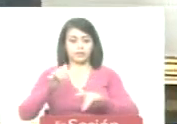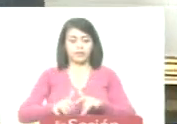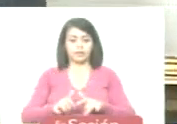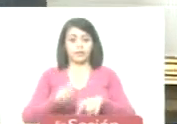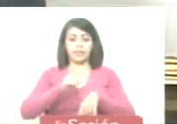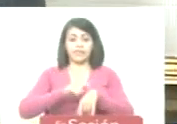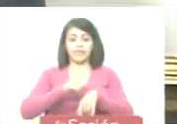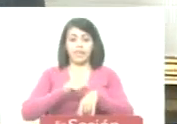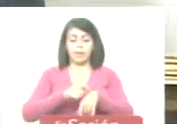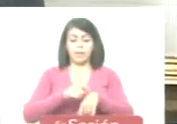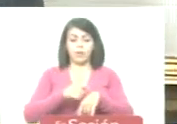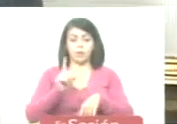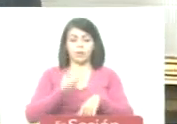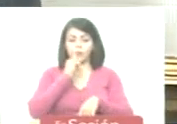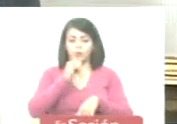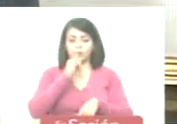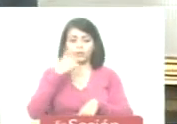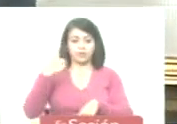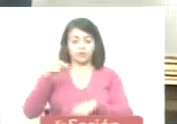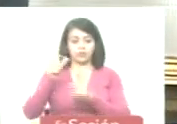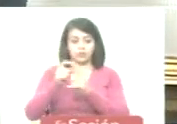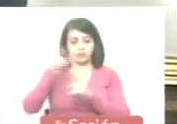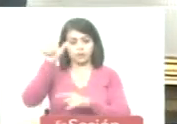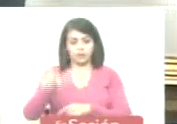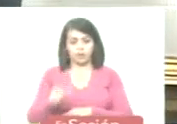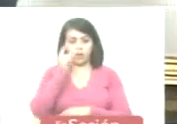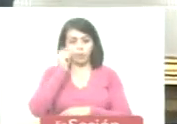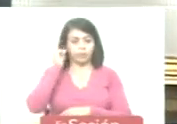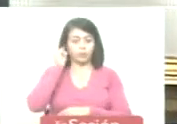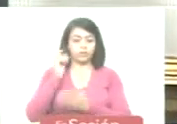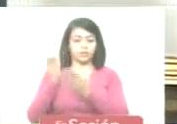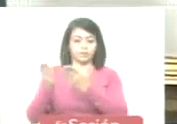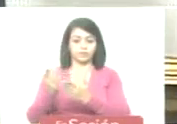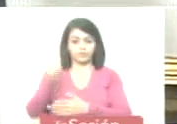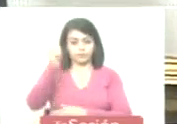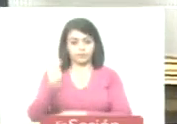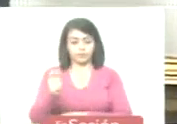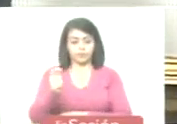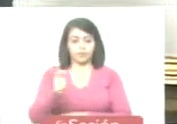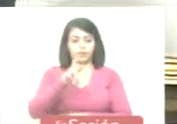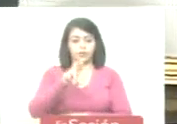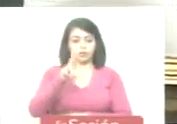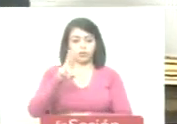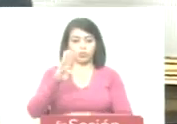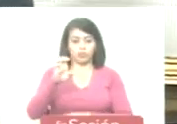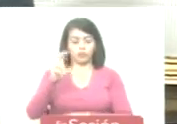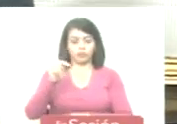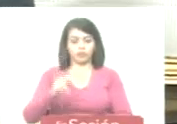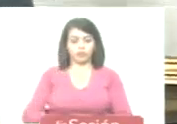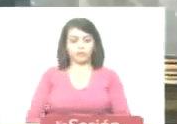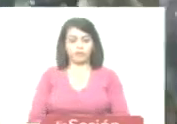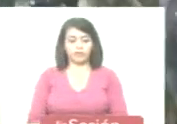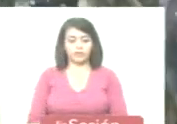espacio para los puntos de información, derecho de palabra de diputadas y diputados. Tiene la palabra el diputado Rubén Limas.